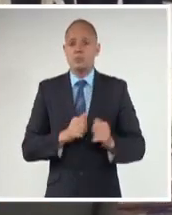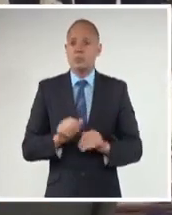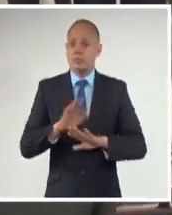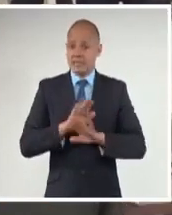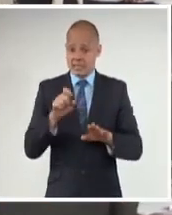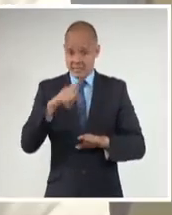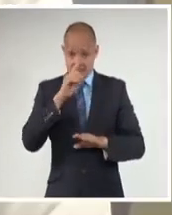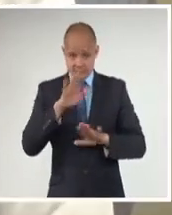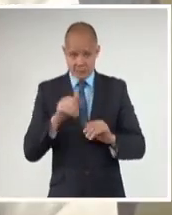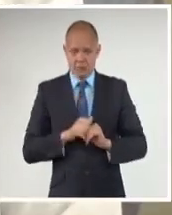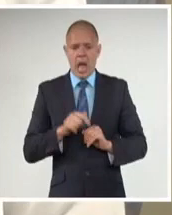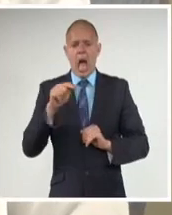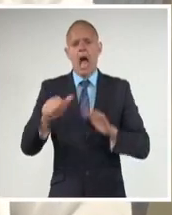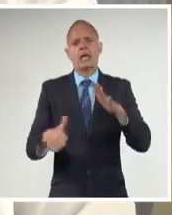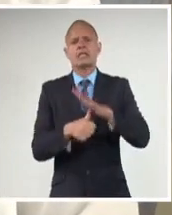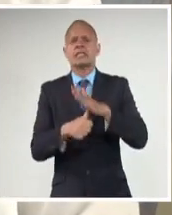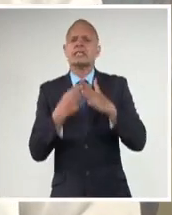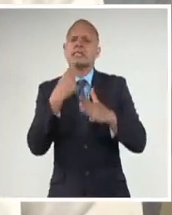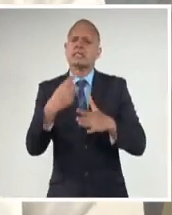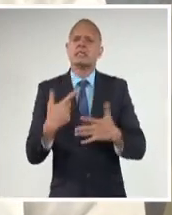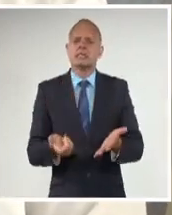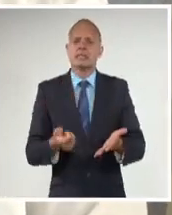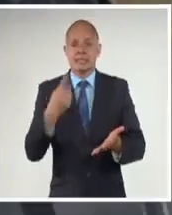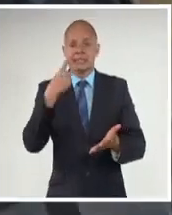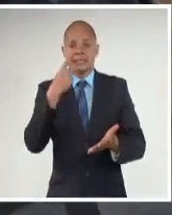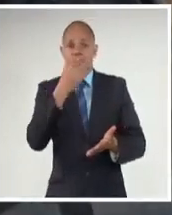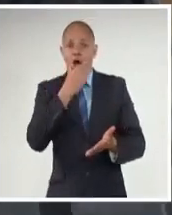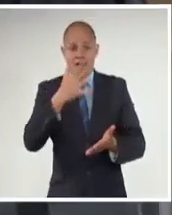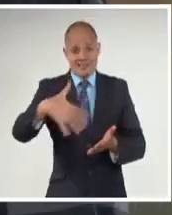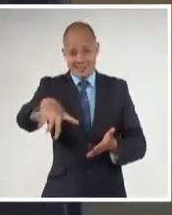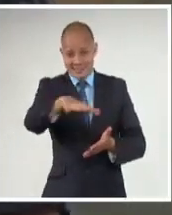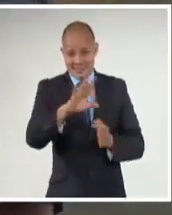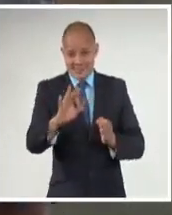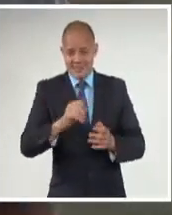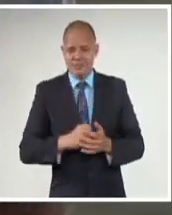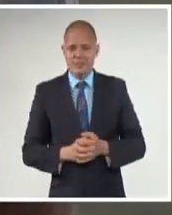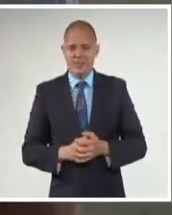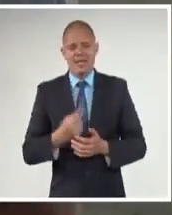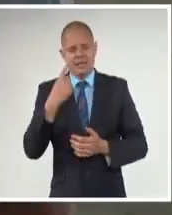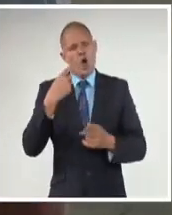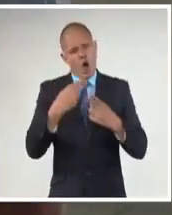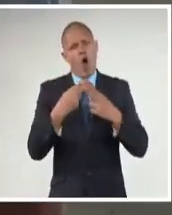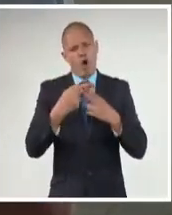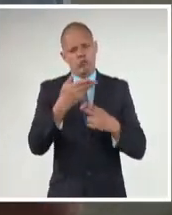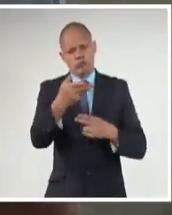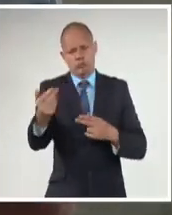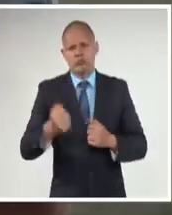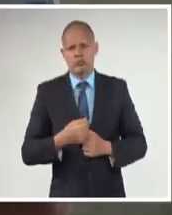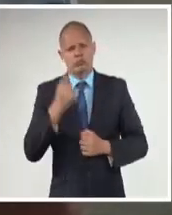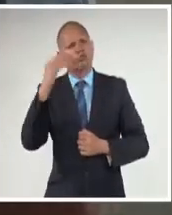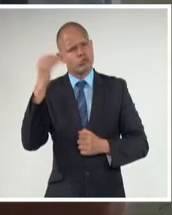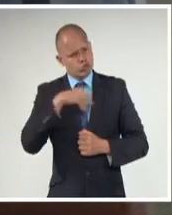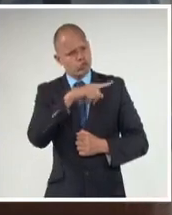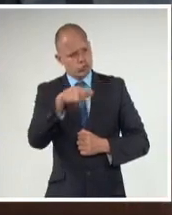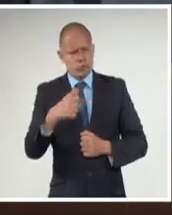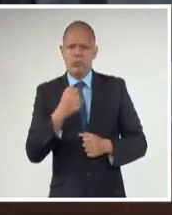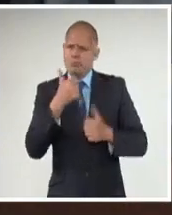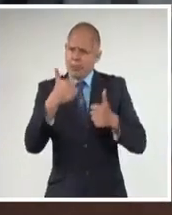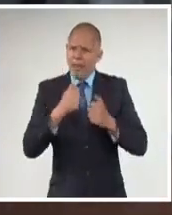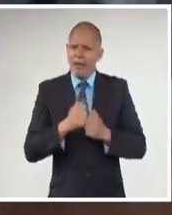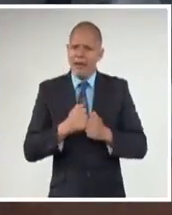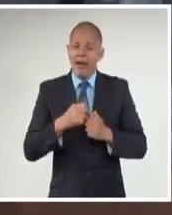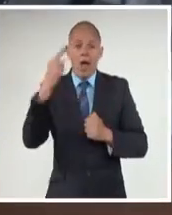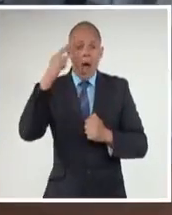esta jornada, Díaz-Canel le transmitió a los muchachos de Ciencias Médicas su confianza, recordando hoy todo lo que Fidel hizo